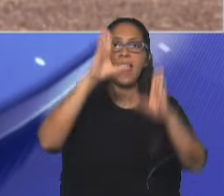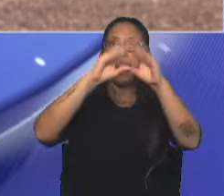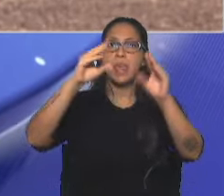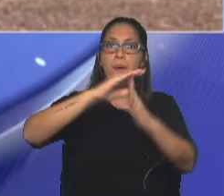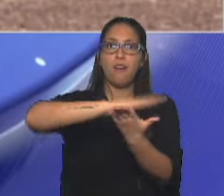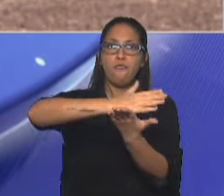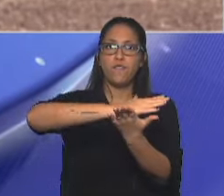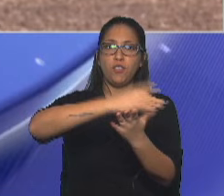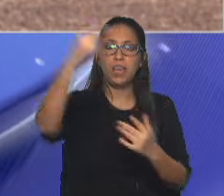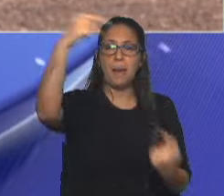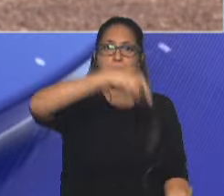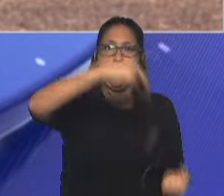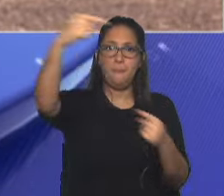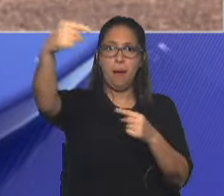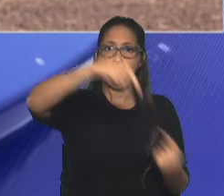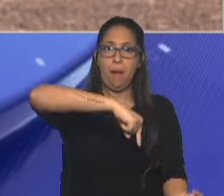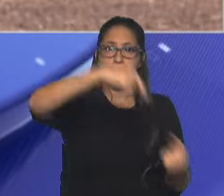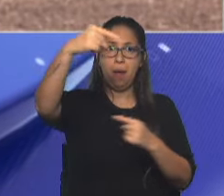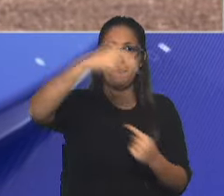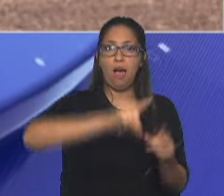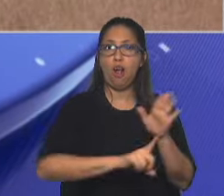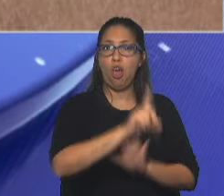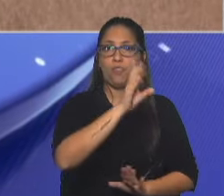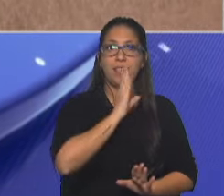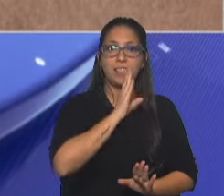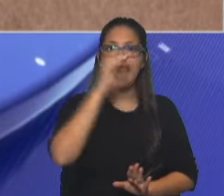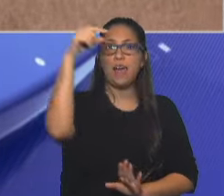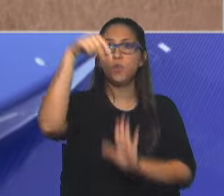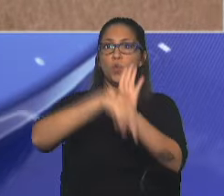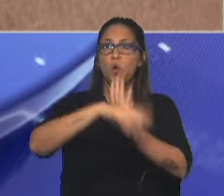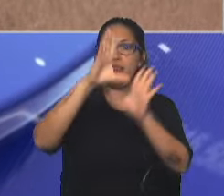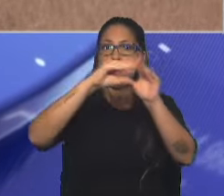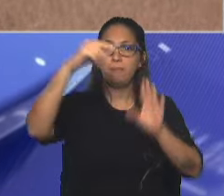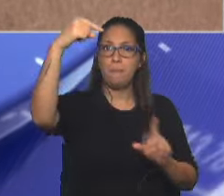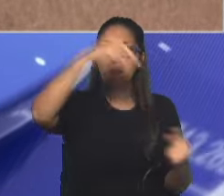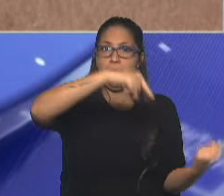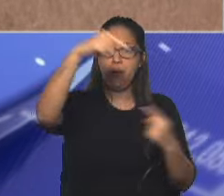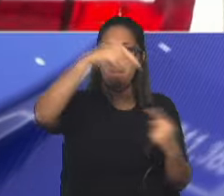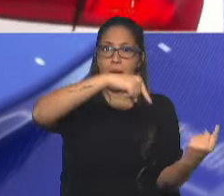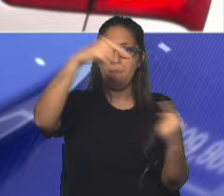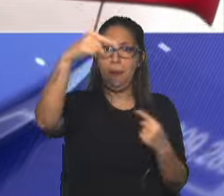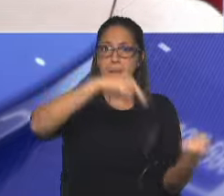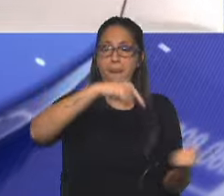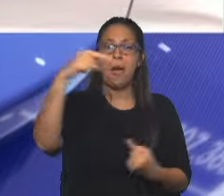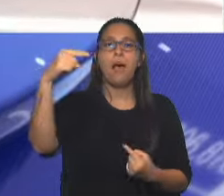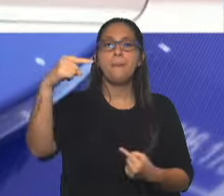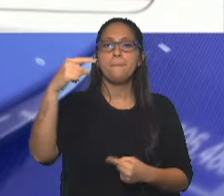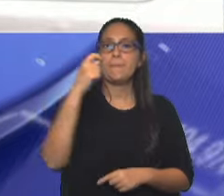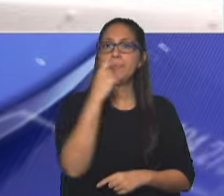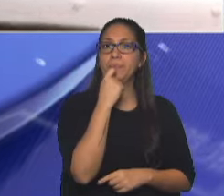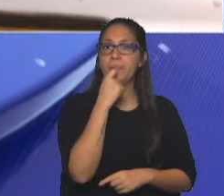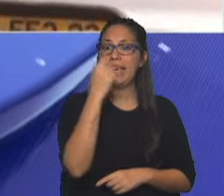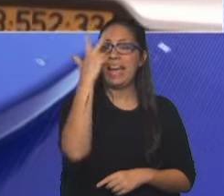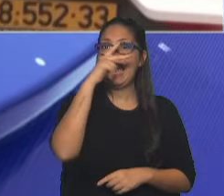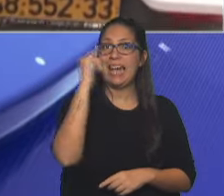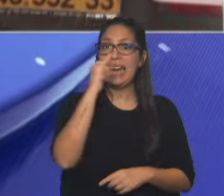Líbano, concretamente entre el sur libanés y el norte de Israel, fueron los constantes ataques de, bueno, en el caso de